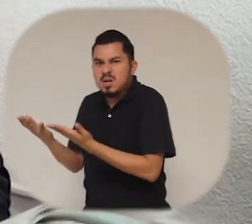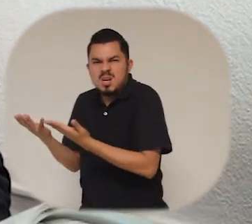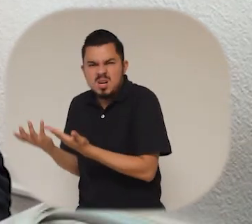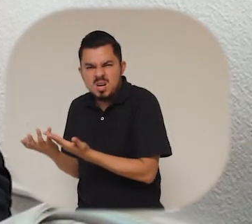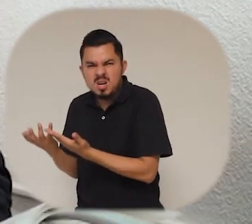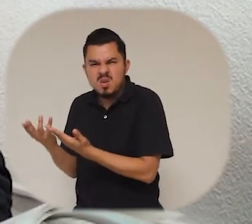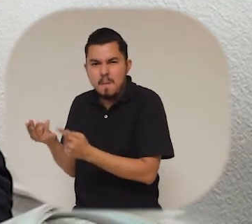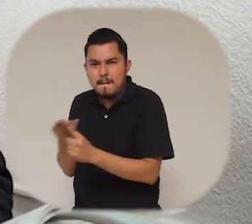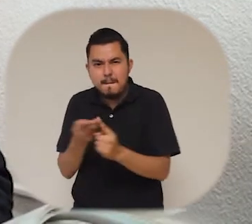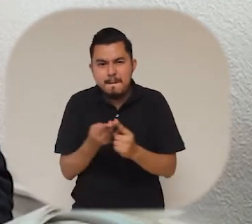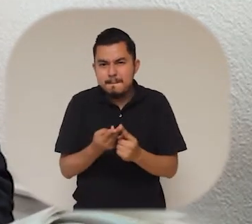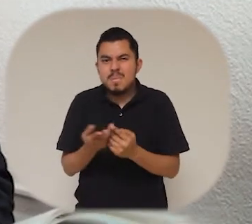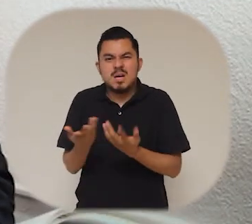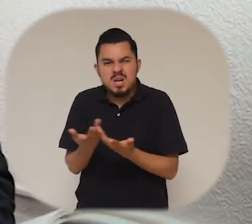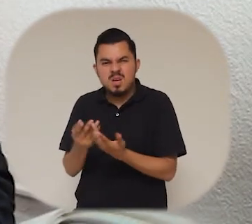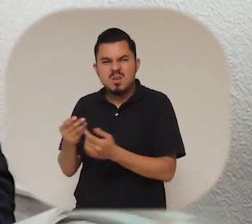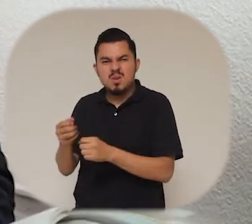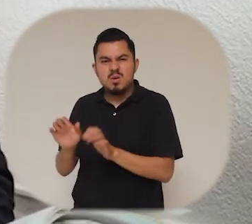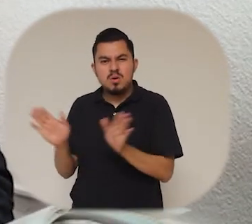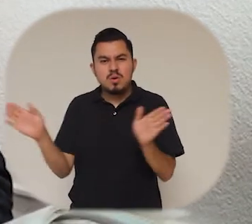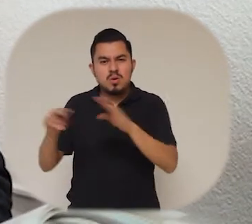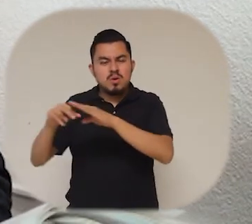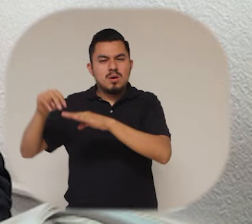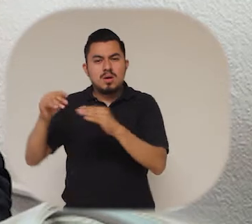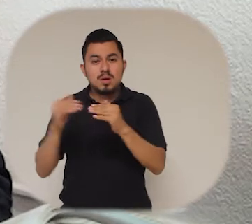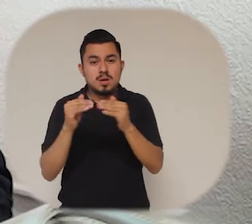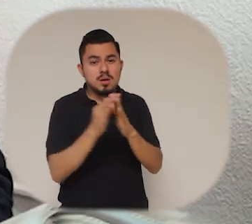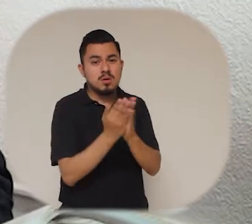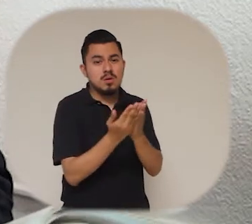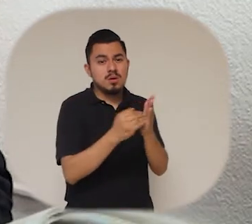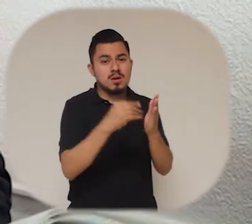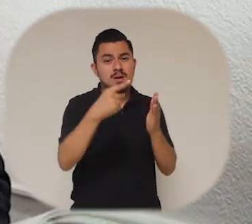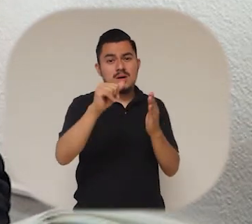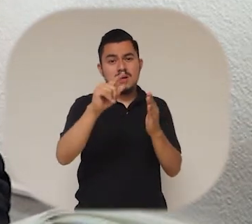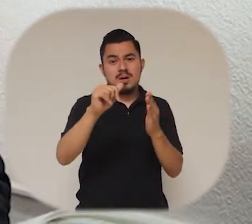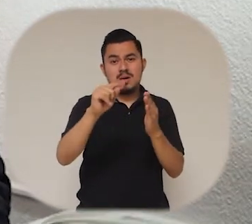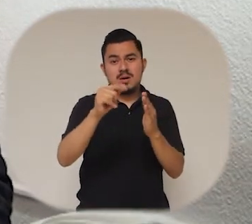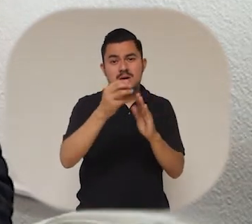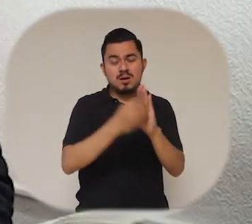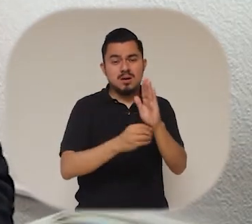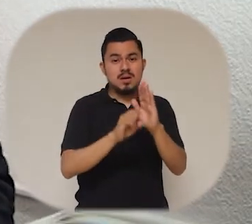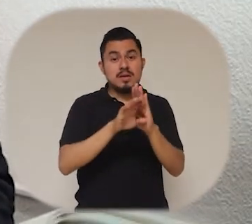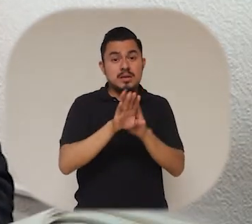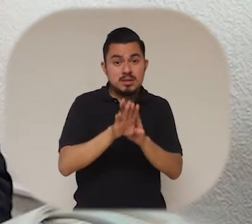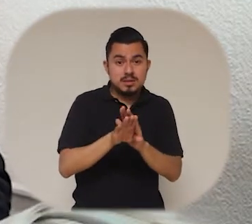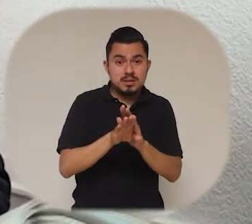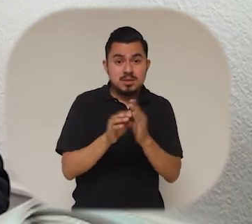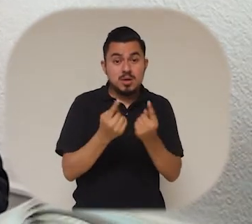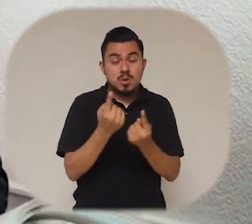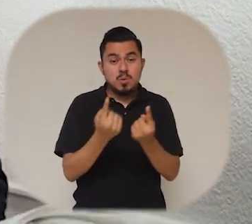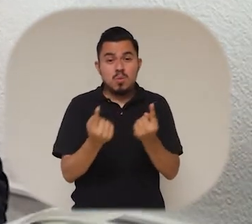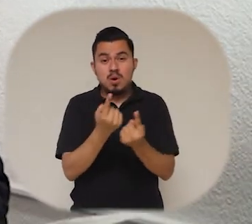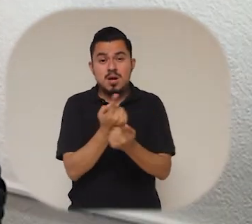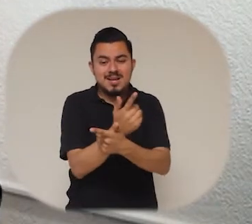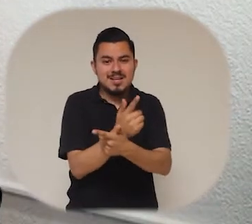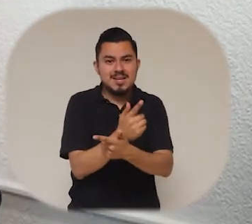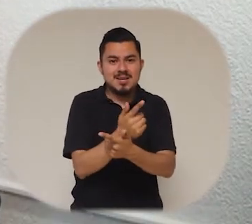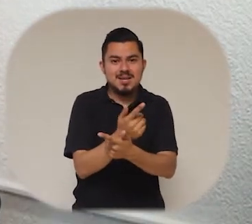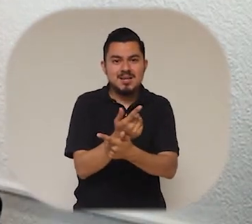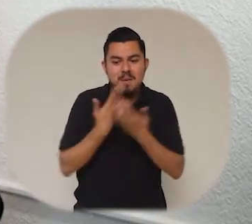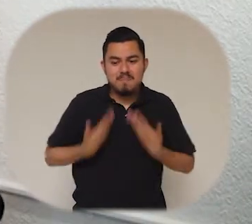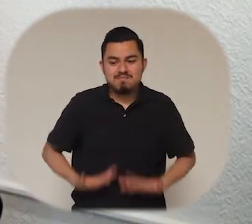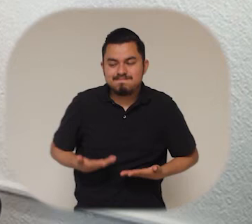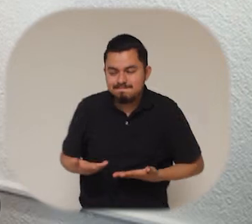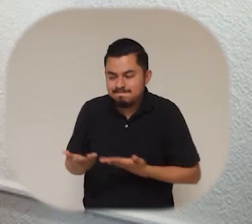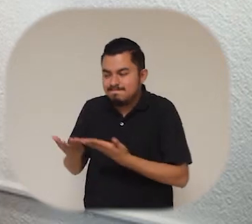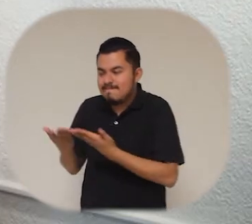versículo 4, el cual se dio a sí mismo por nuestros pecados para librarnos del presente siglo malo, conforme a la voluntad de nuestro